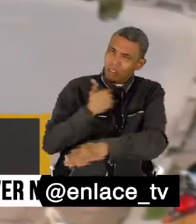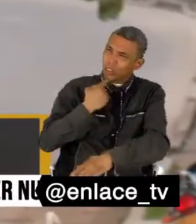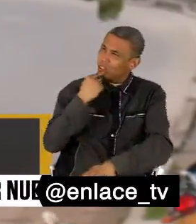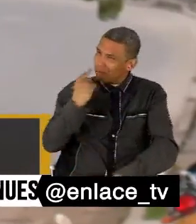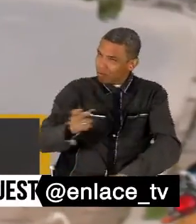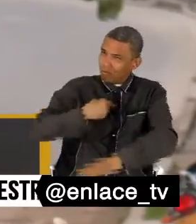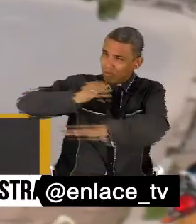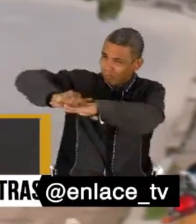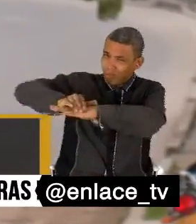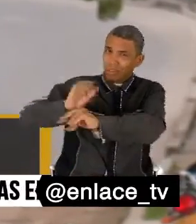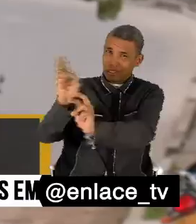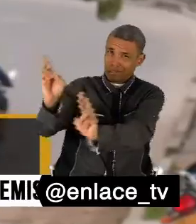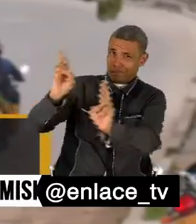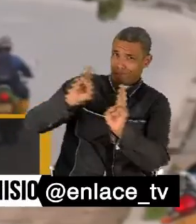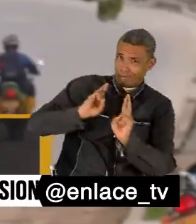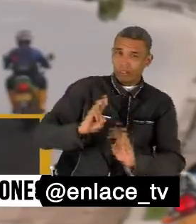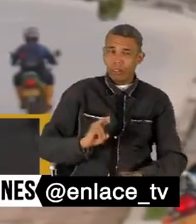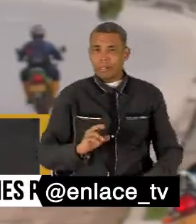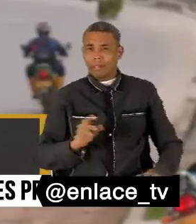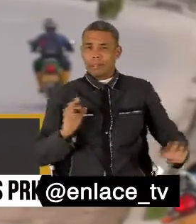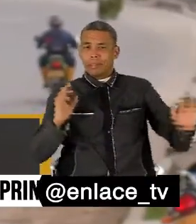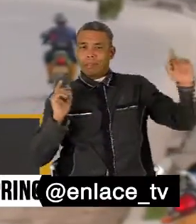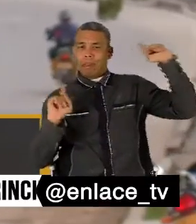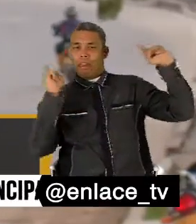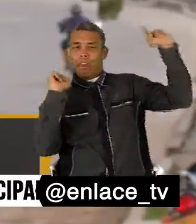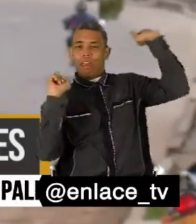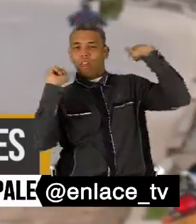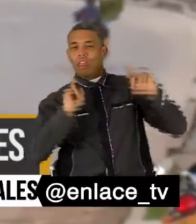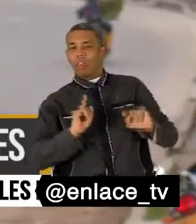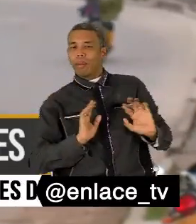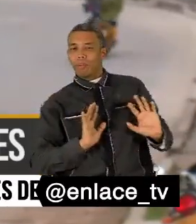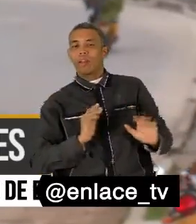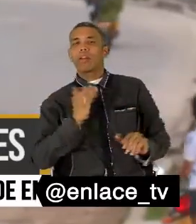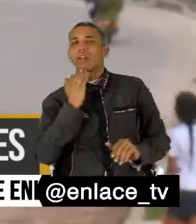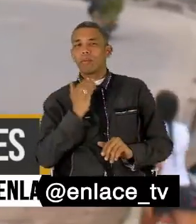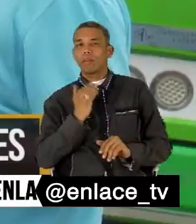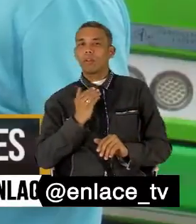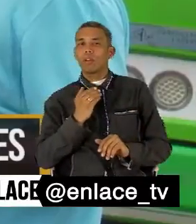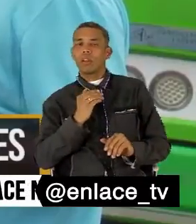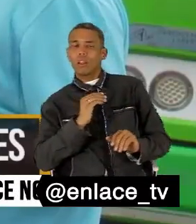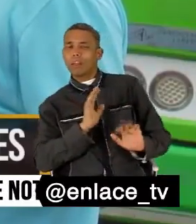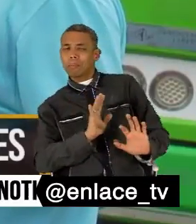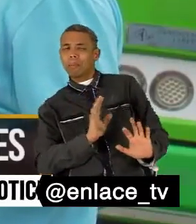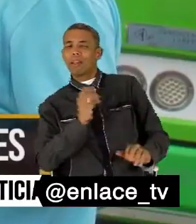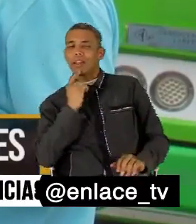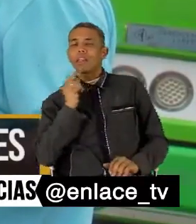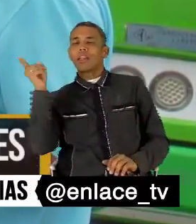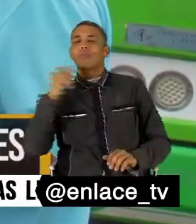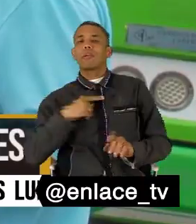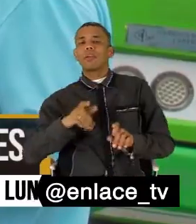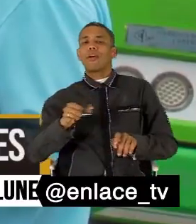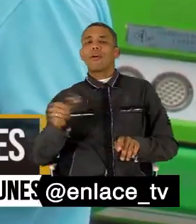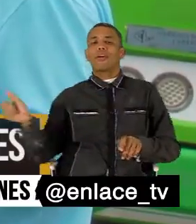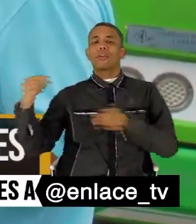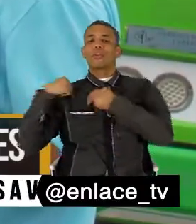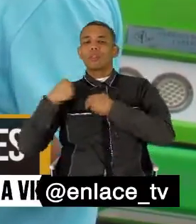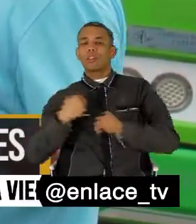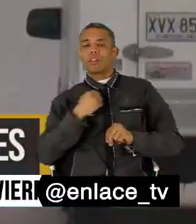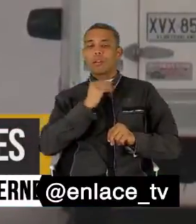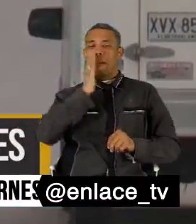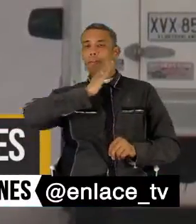nos dio una respuesta de pronto sin fondo, sin ningún análisis, que por ejemplo nos dijeron que era que eso, que eso era de cultura. El presidente de la Junta de Acción